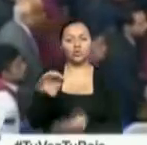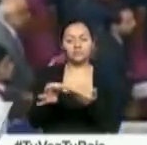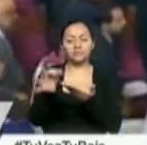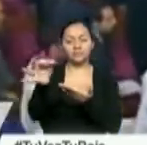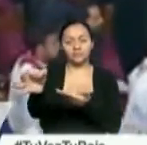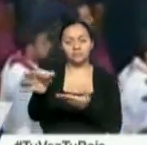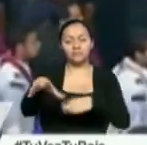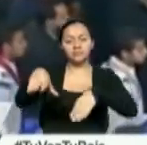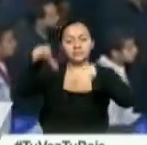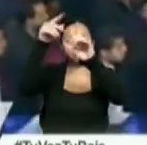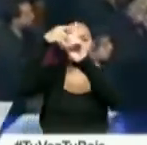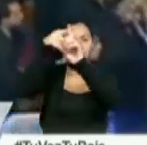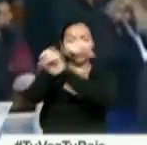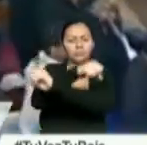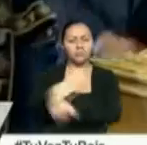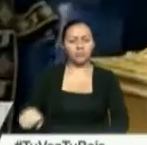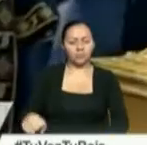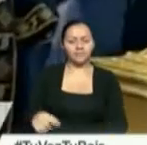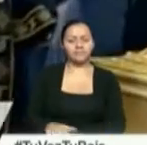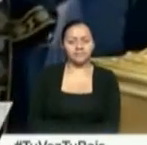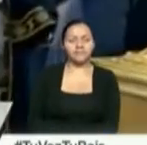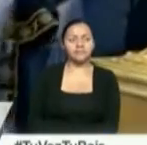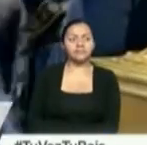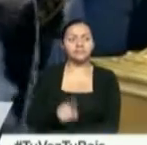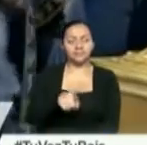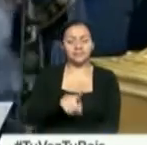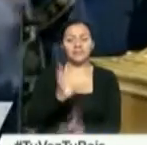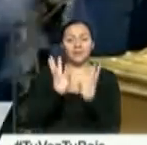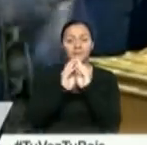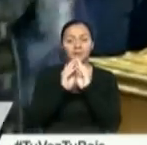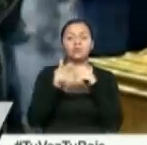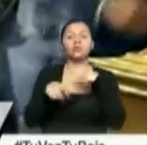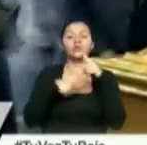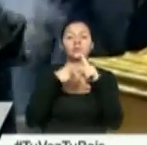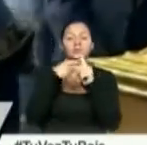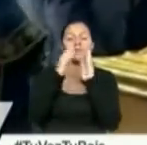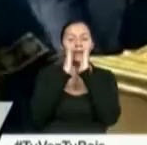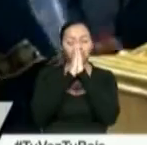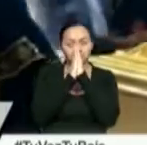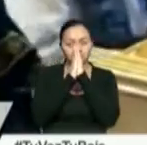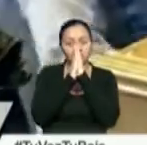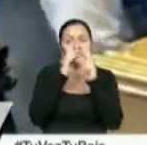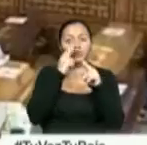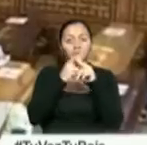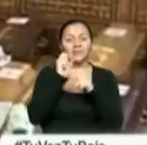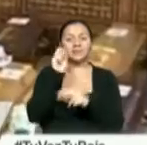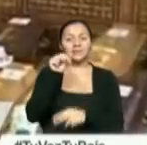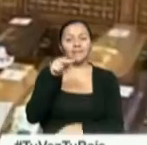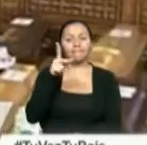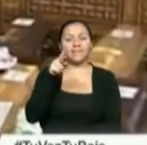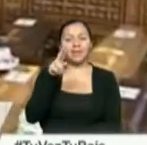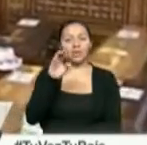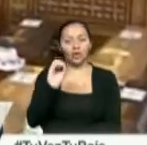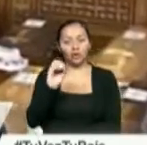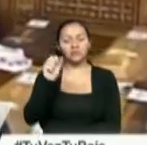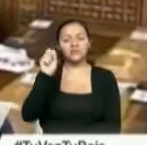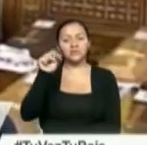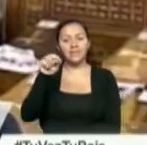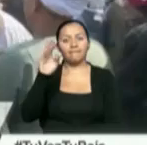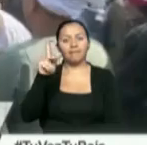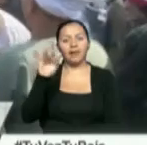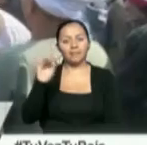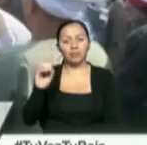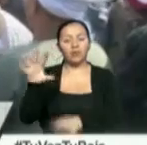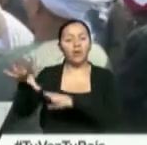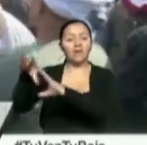catedral copta de san marcos' la ceremonia se realizó en la iglesia san pedro y san pablo pero también hubo congregación dentro y fuera de la